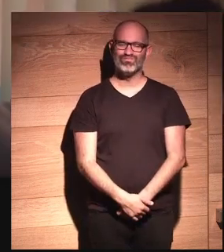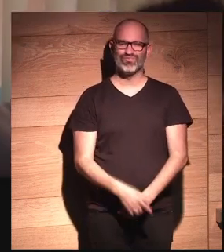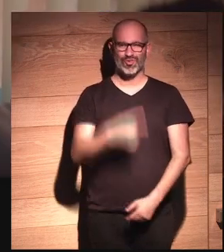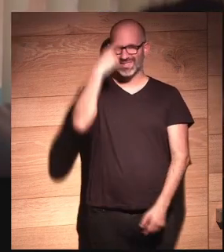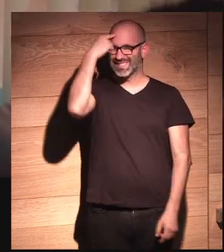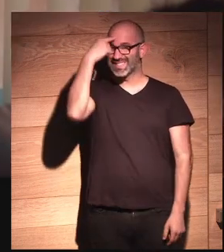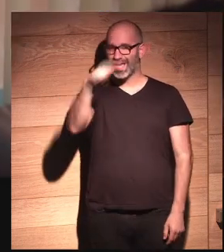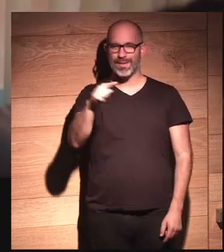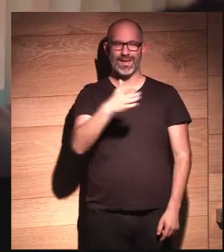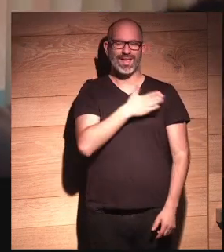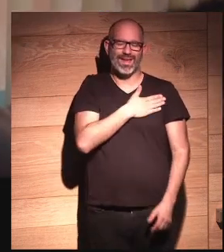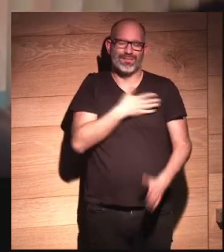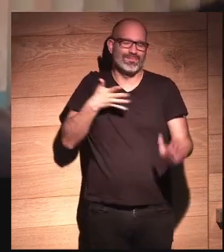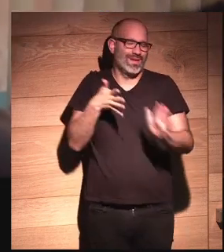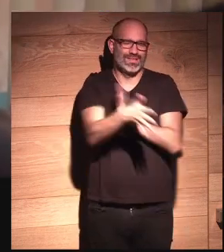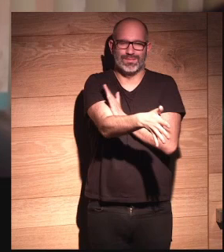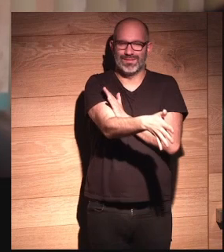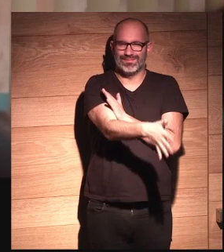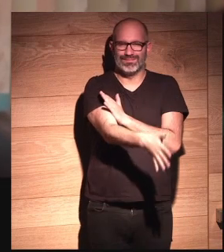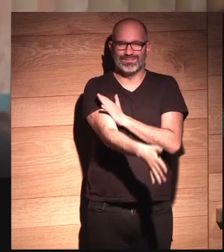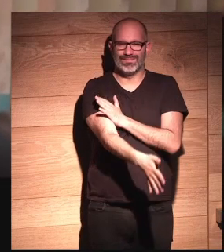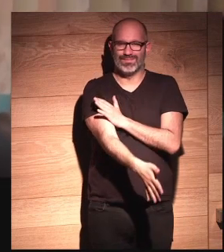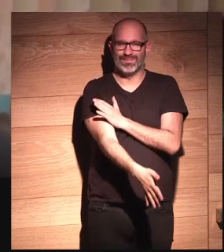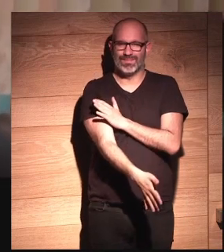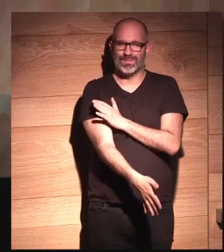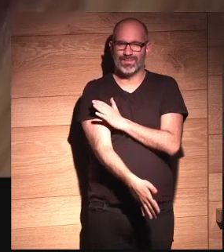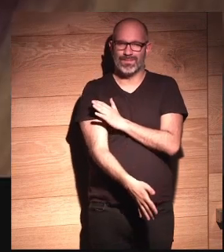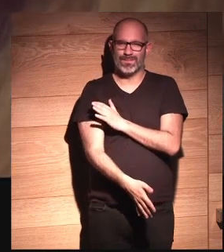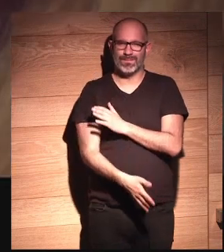supe que iba a quererte para siempre.